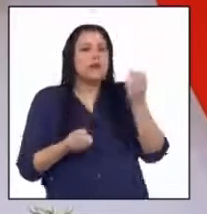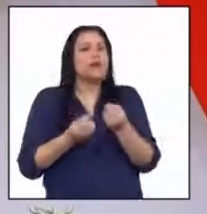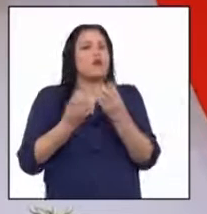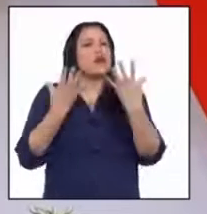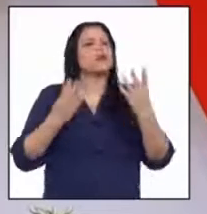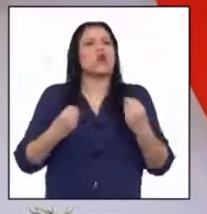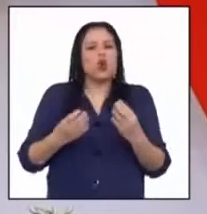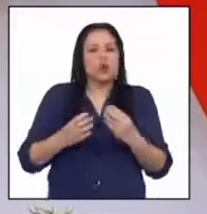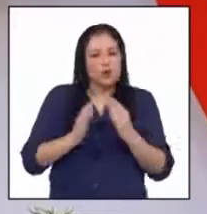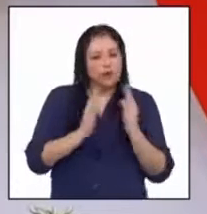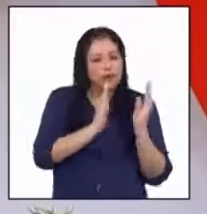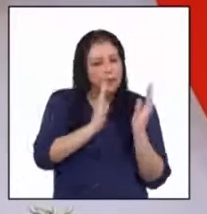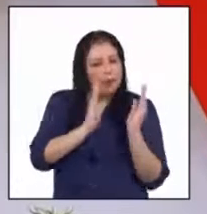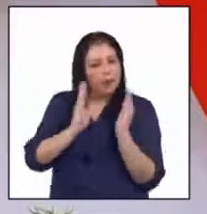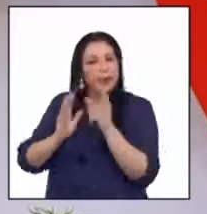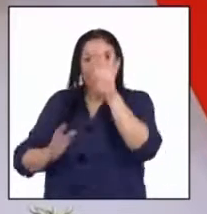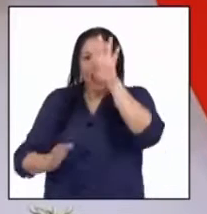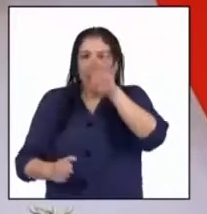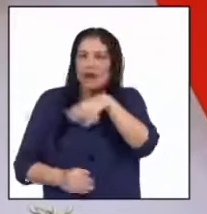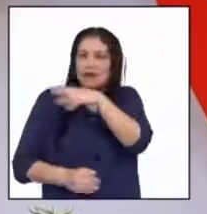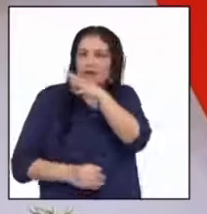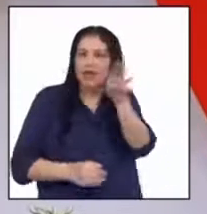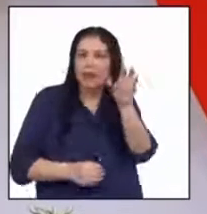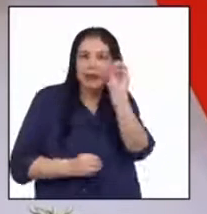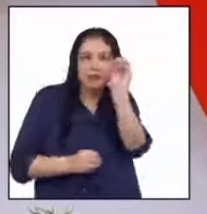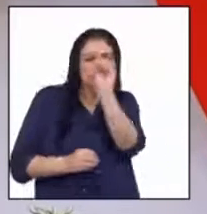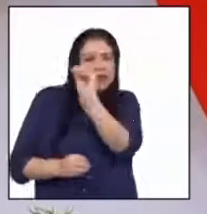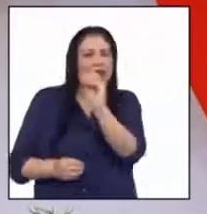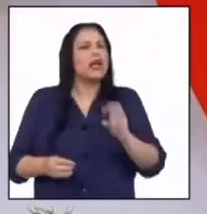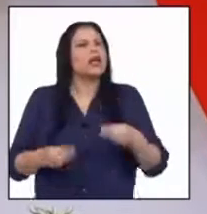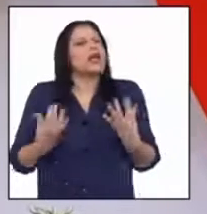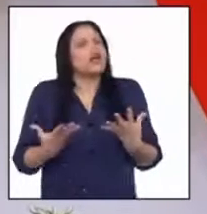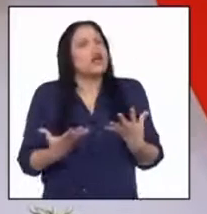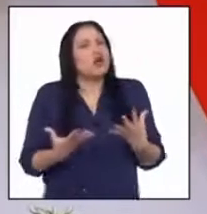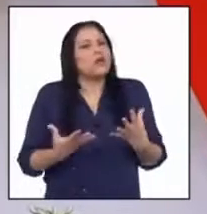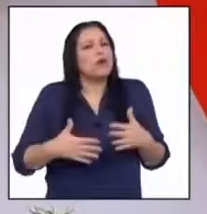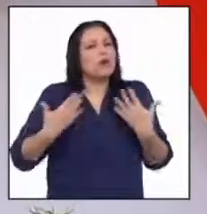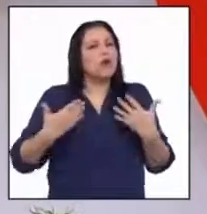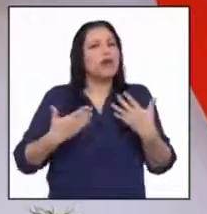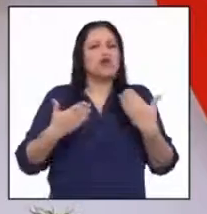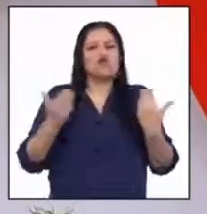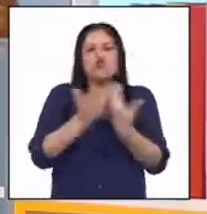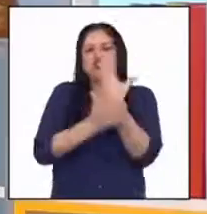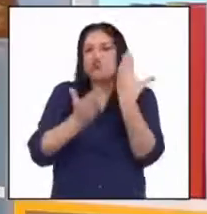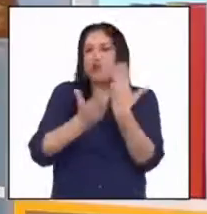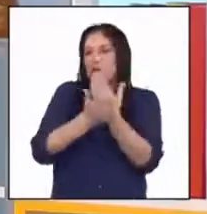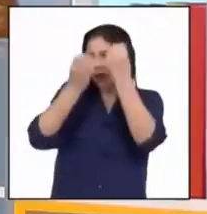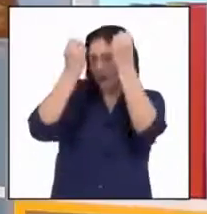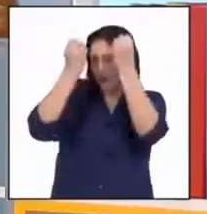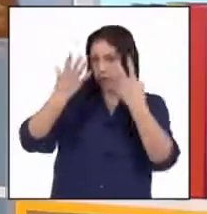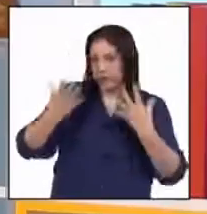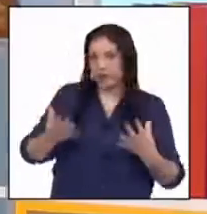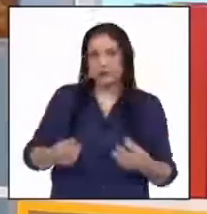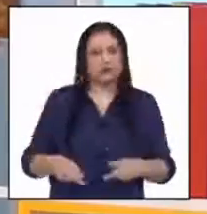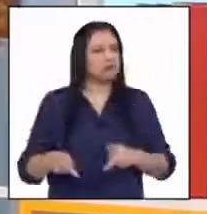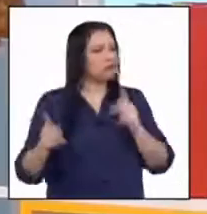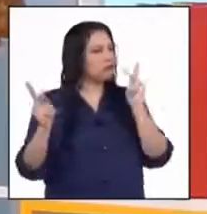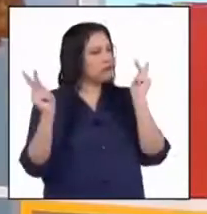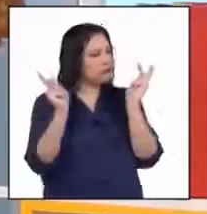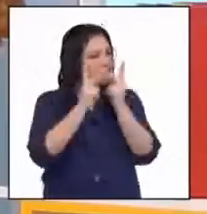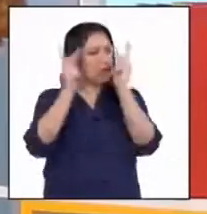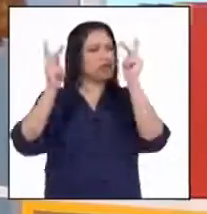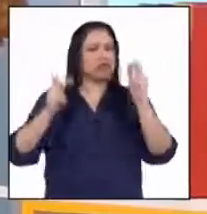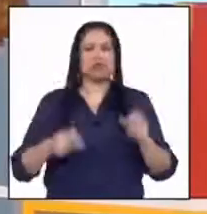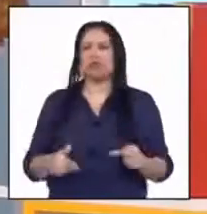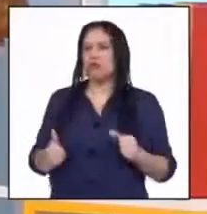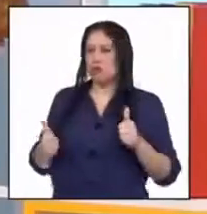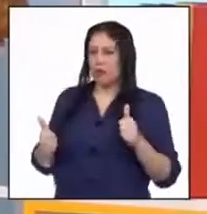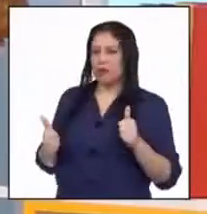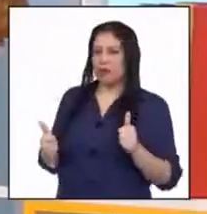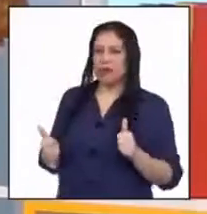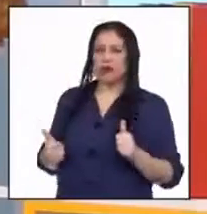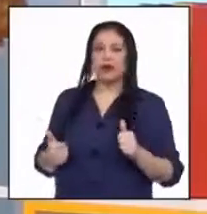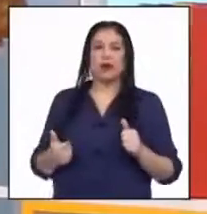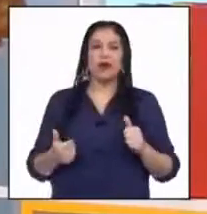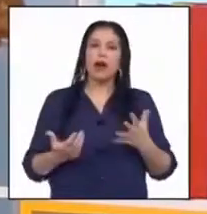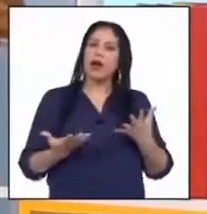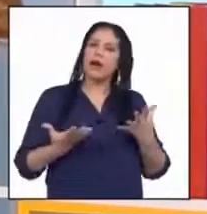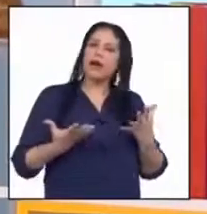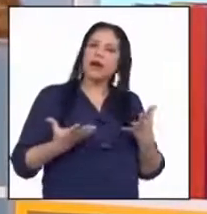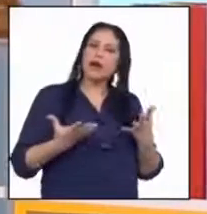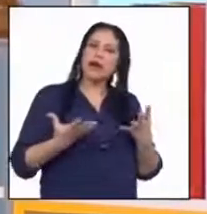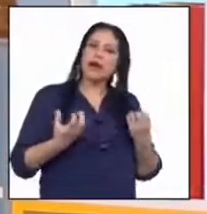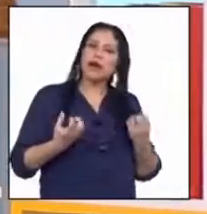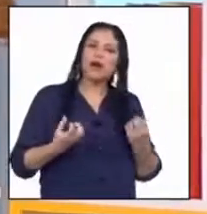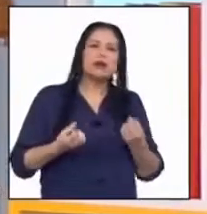organizar datos en tablas de frecuencias y hasta cómo generar nueva información. ¡Perfecto, Junior! Quería hacer